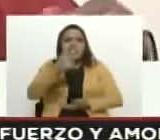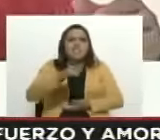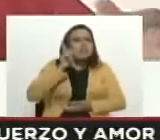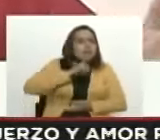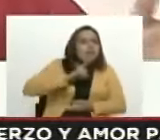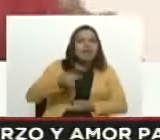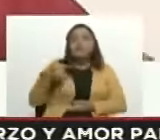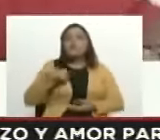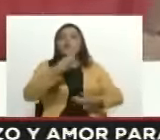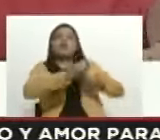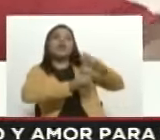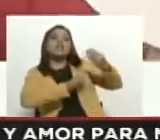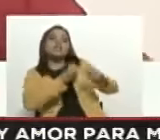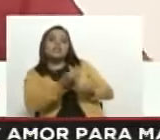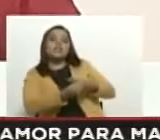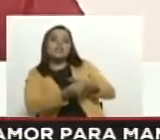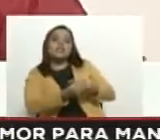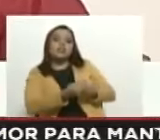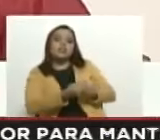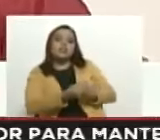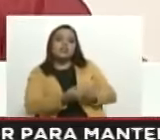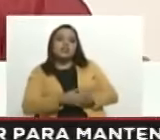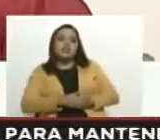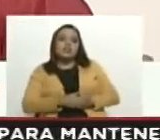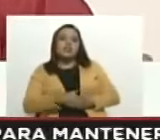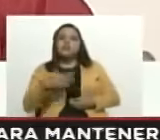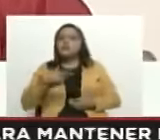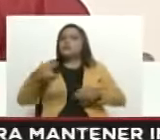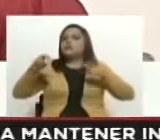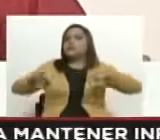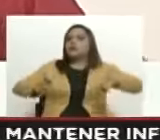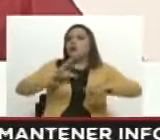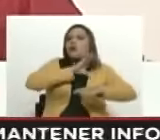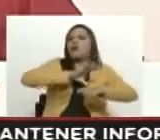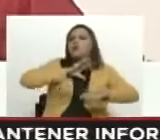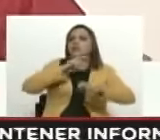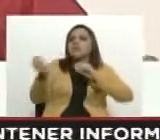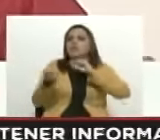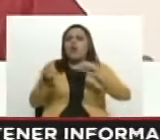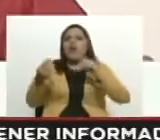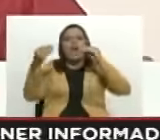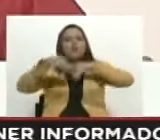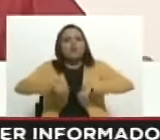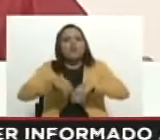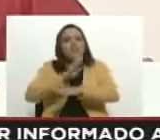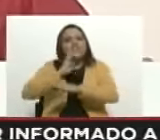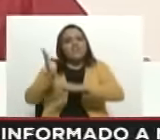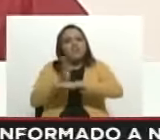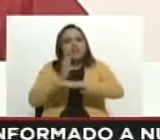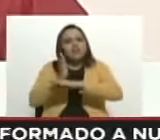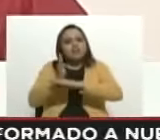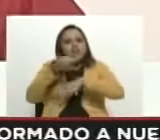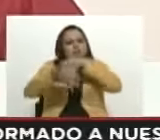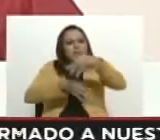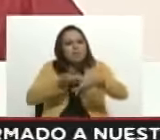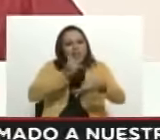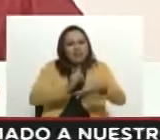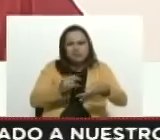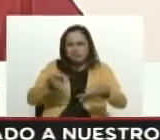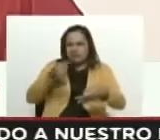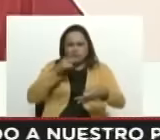sentar al, ¿cómo se llama esto? A la comisión de diálogo, al acuerdo de Barbados, a que me expliquen qué es lo que hay. Nosotros no estamos hablando con